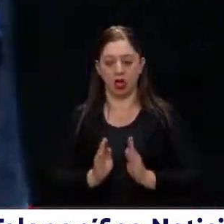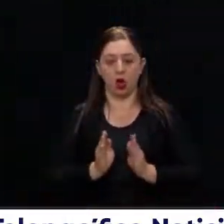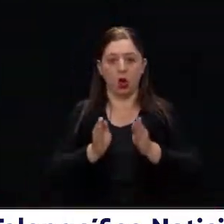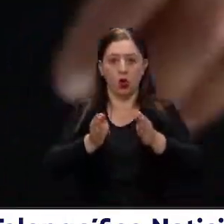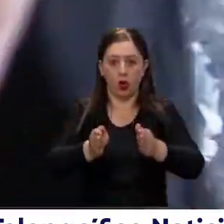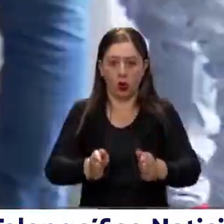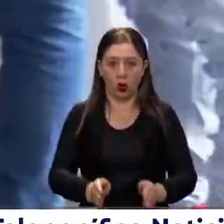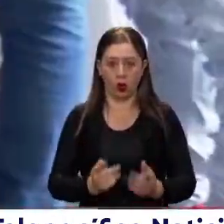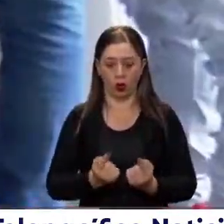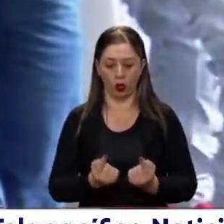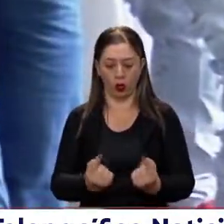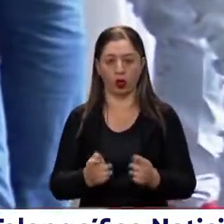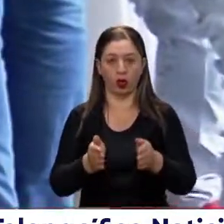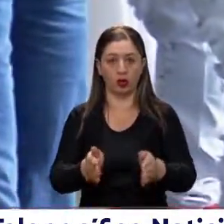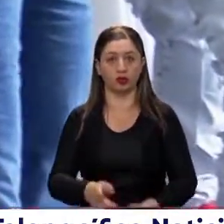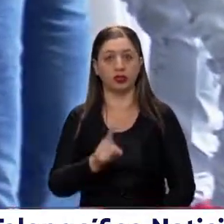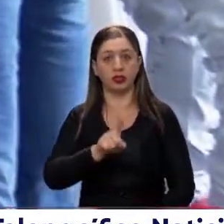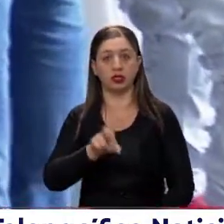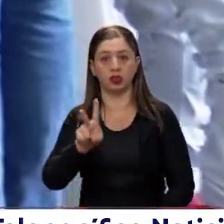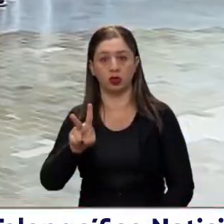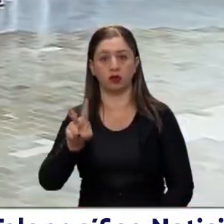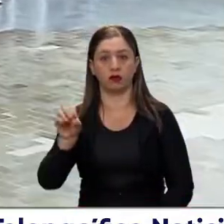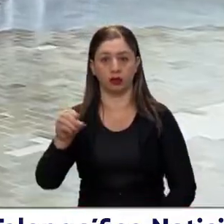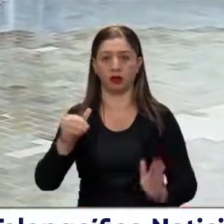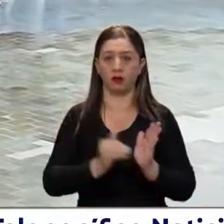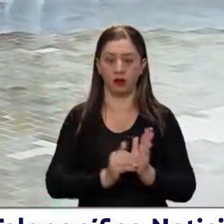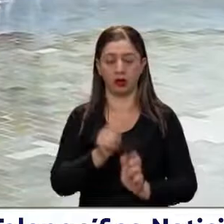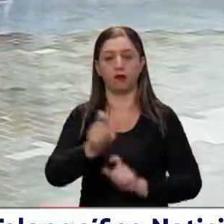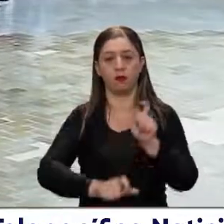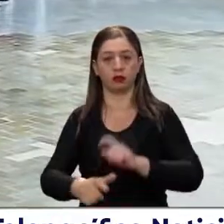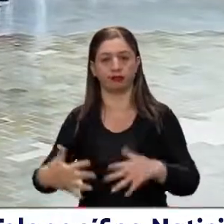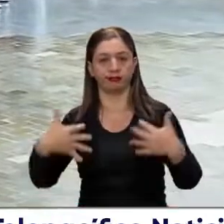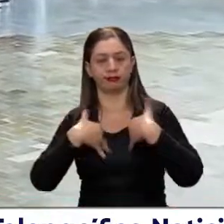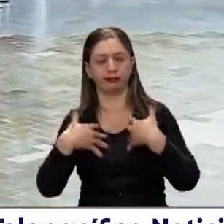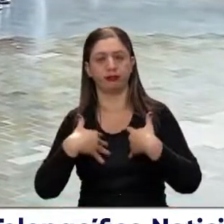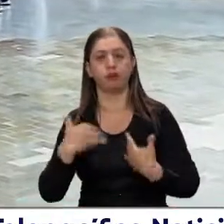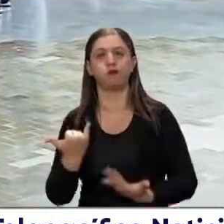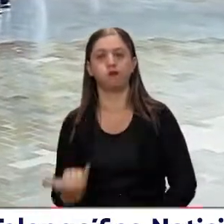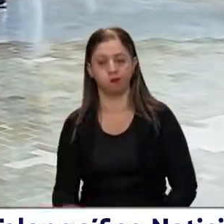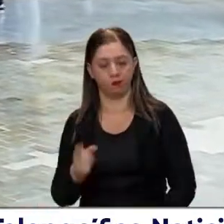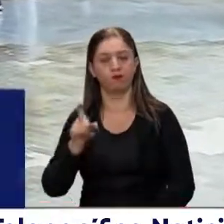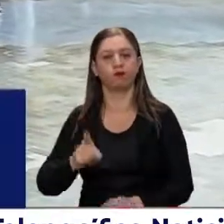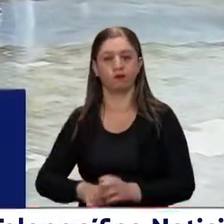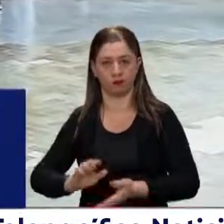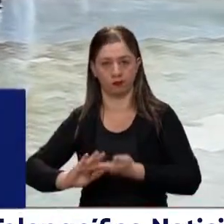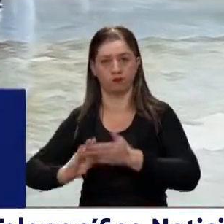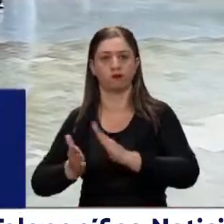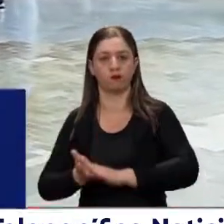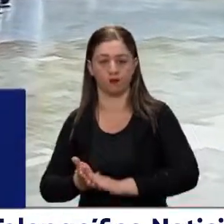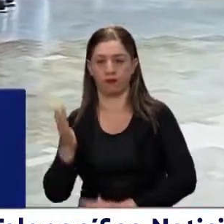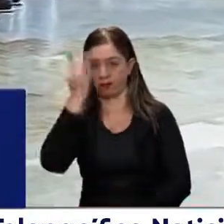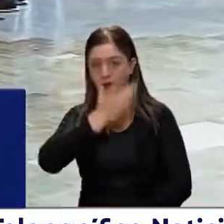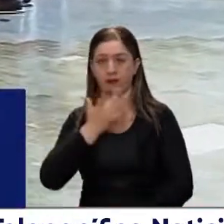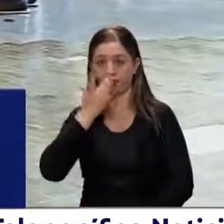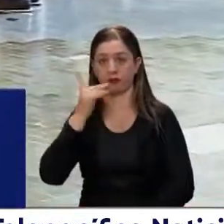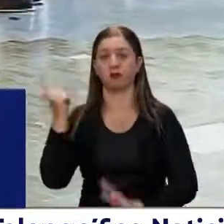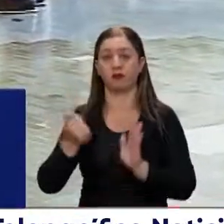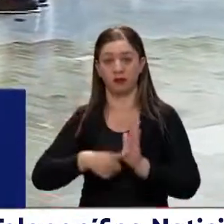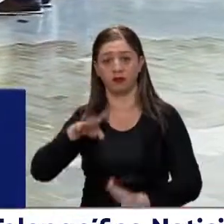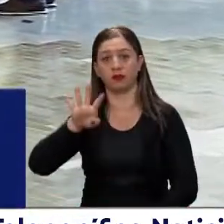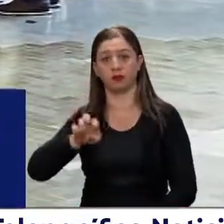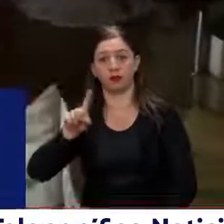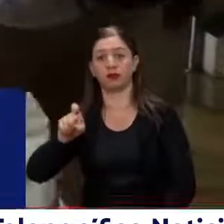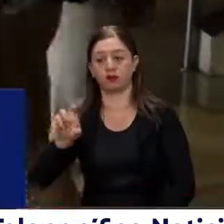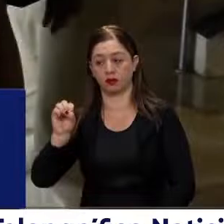Actualmente hay cerca de 120.000 víctimas de desaparición de las comunidades afrodescendientes, incluso desde los años 60. Y con esta